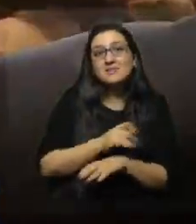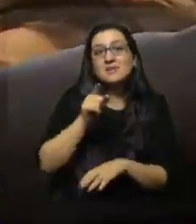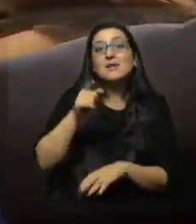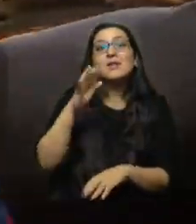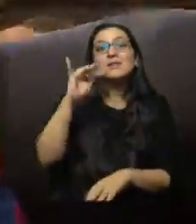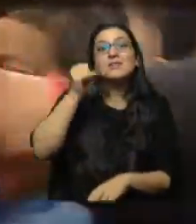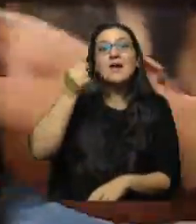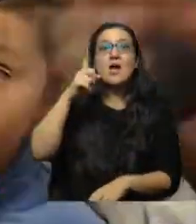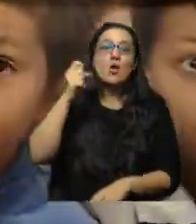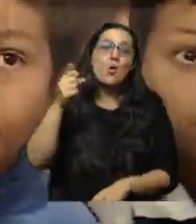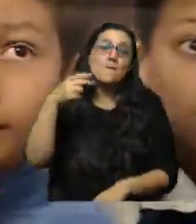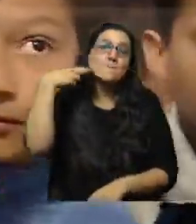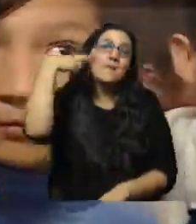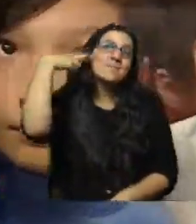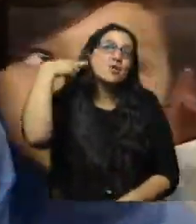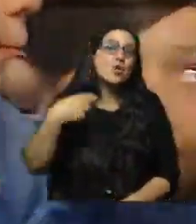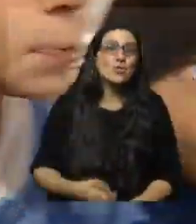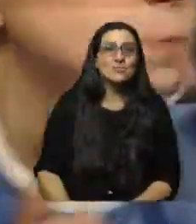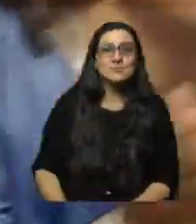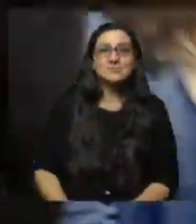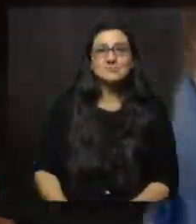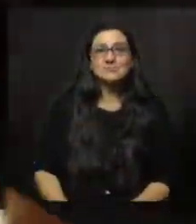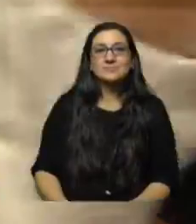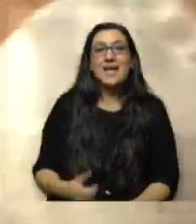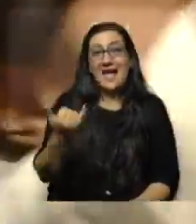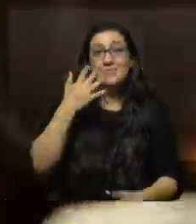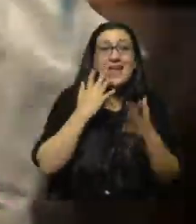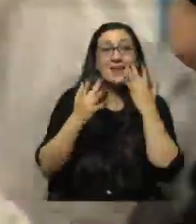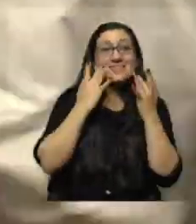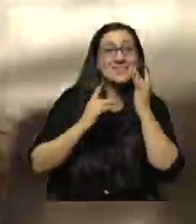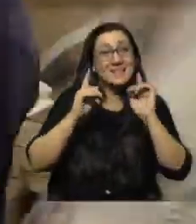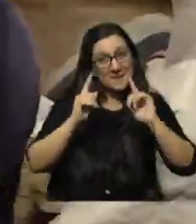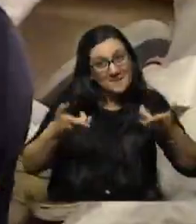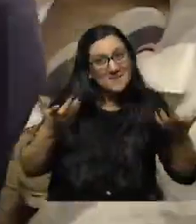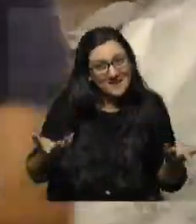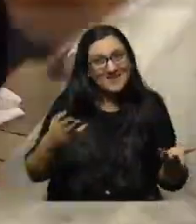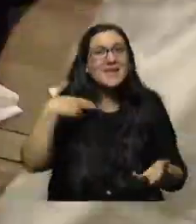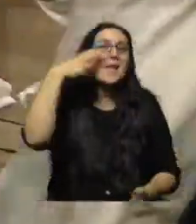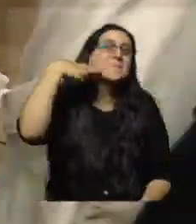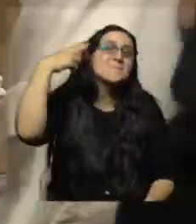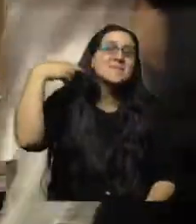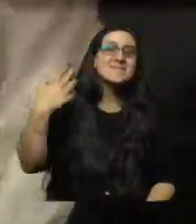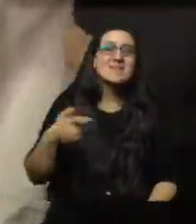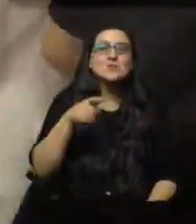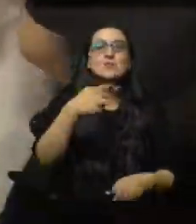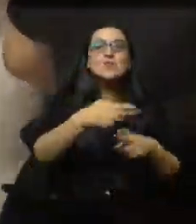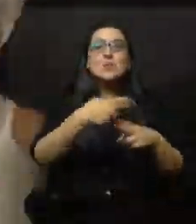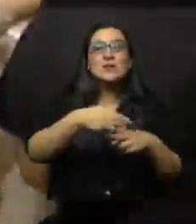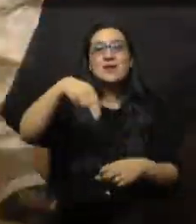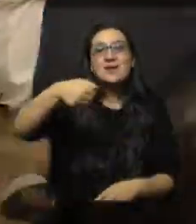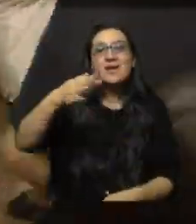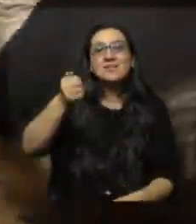Thiago. Bien, que se llama Thiago, lo pintó bien. Tenemos un artista también que pinta. A ver, ¿cómo es su nombre?